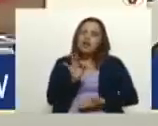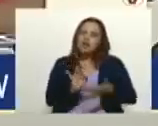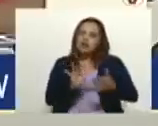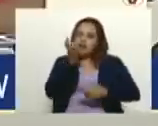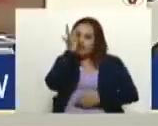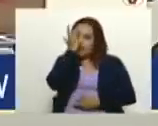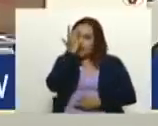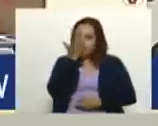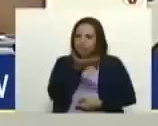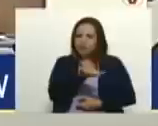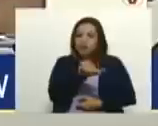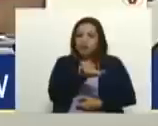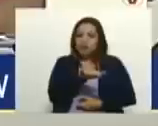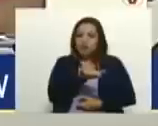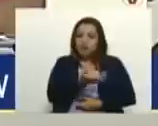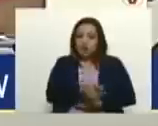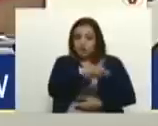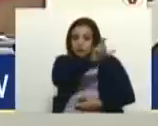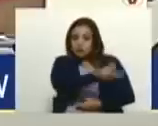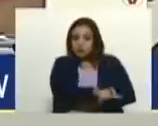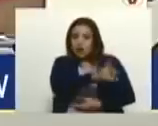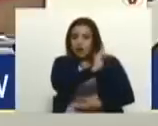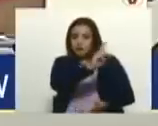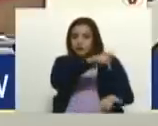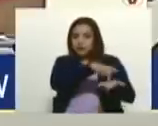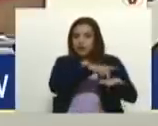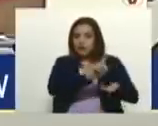23 de febrero. Era de Primera Justicia.